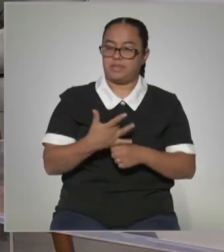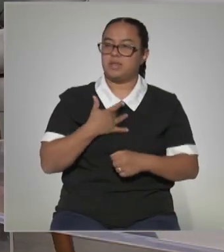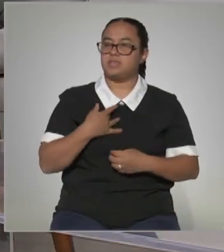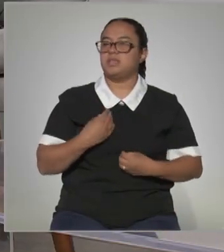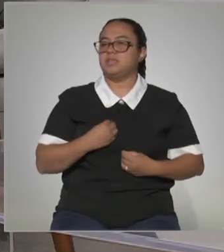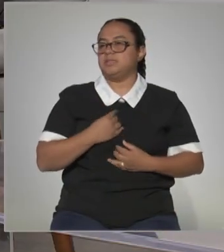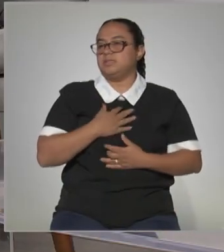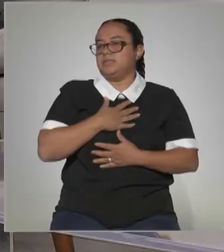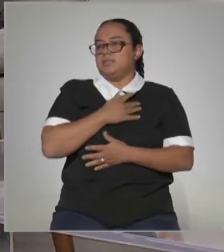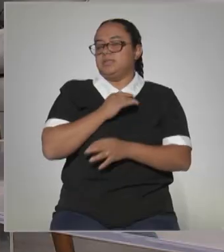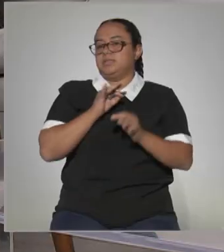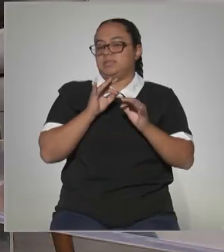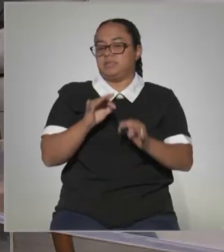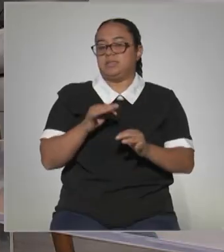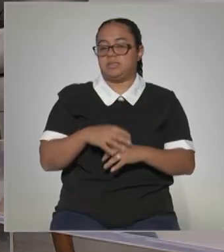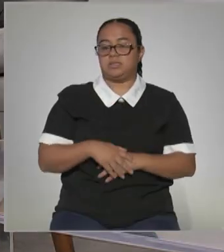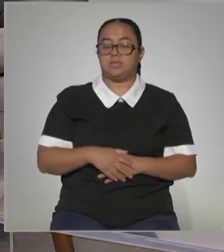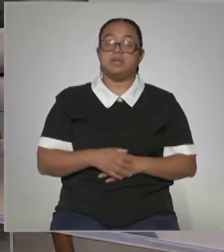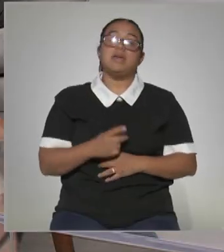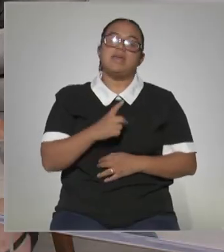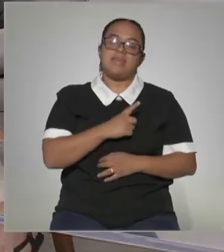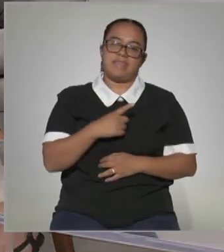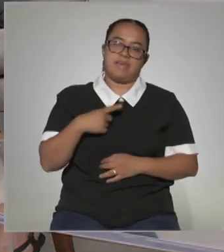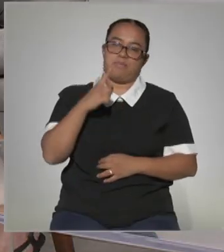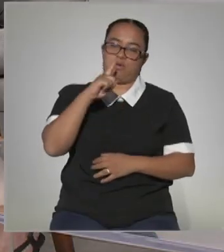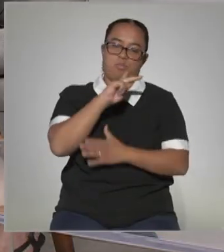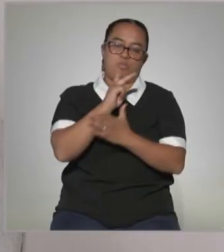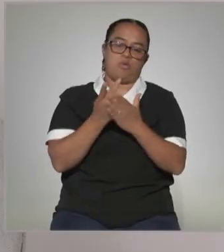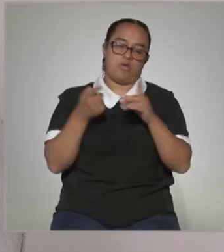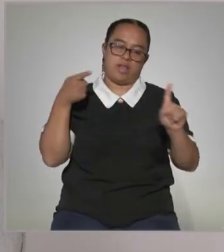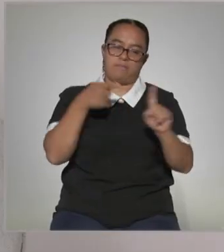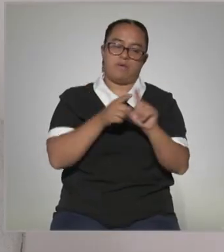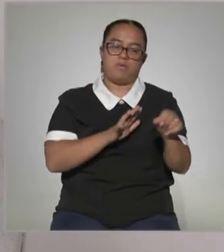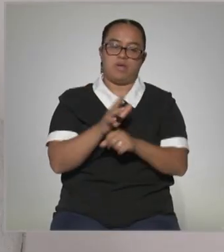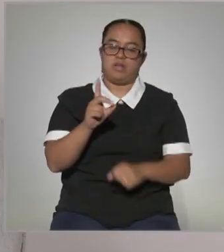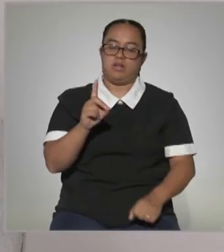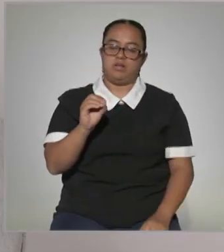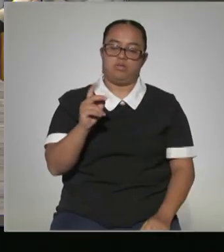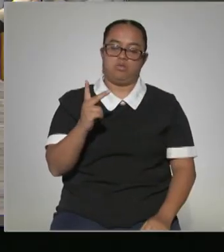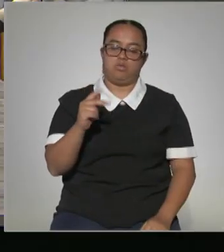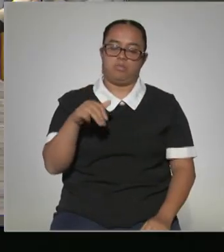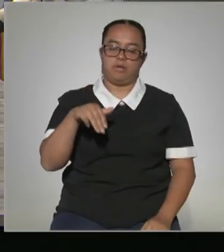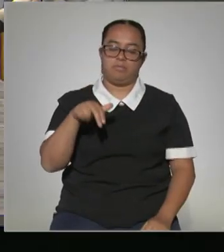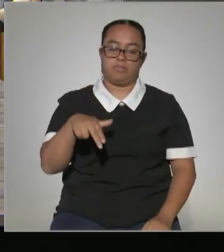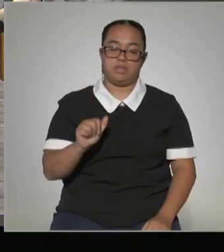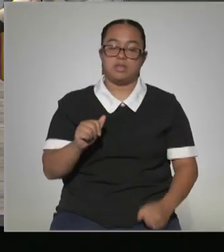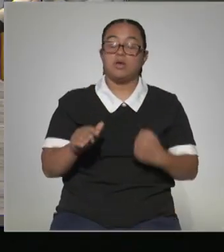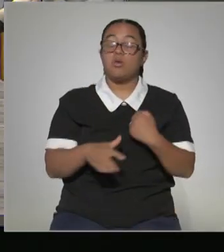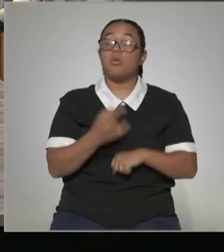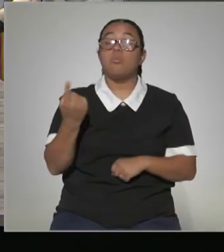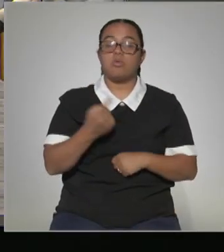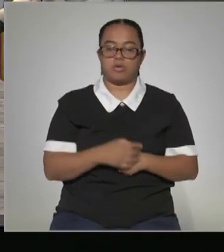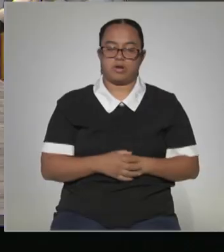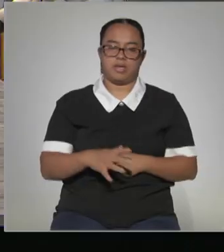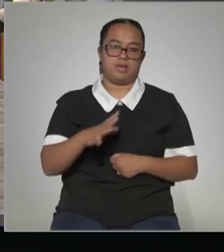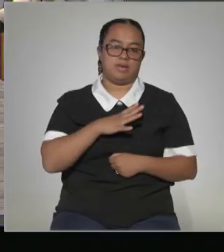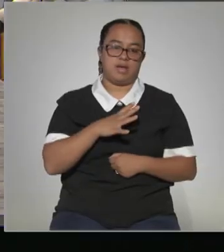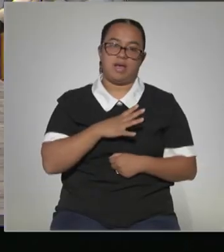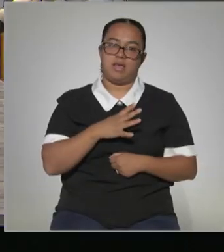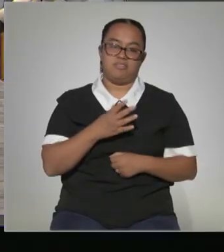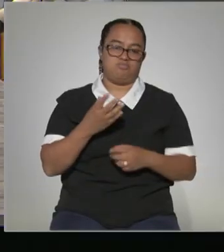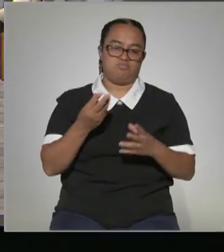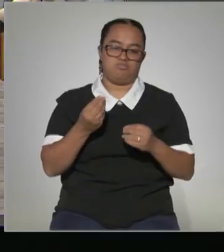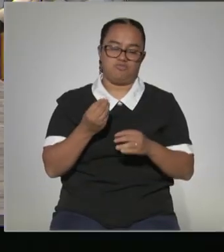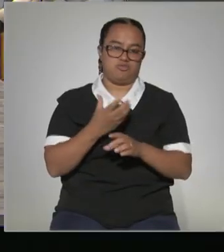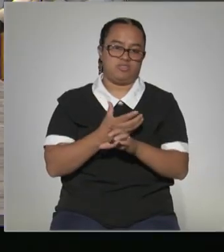placer. Y hay todo un mundo, habría que hacer un programa de dopamina, porque también es todo un mundo